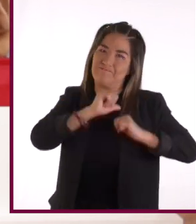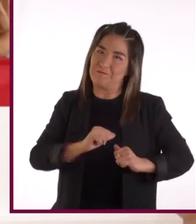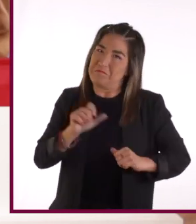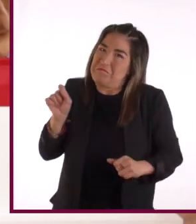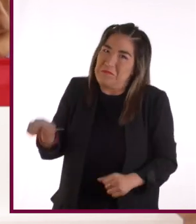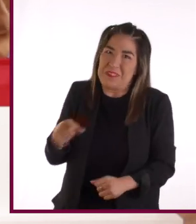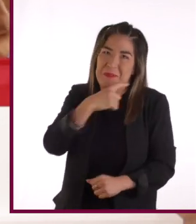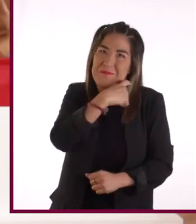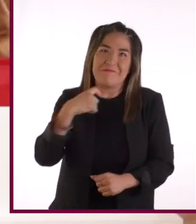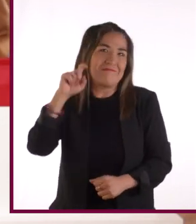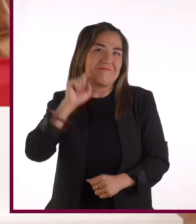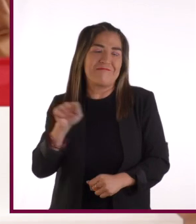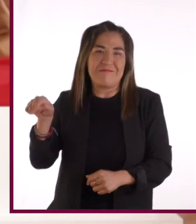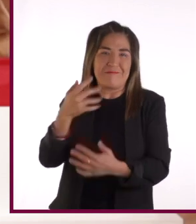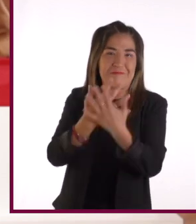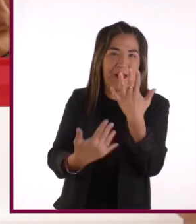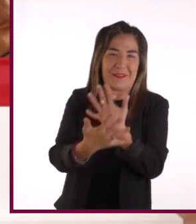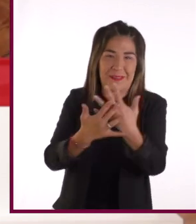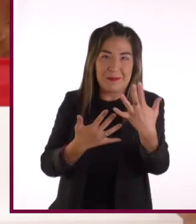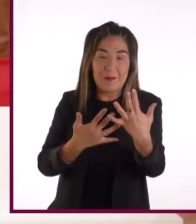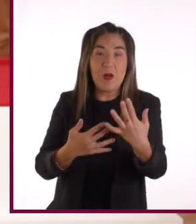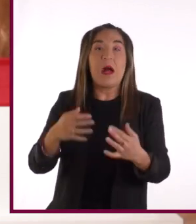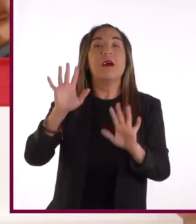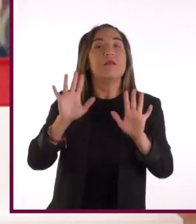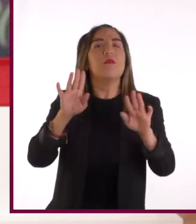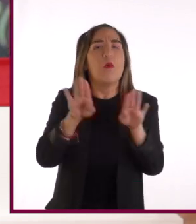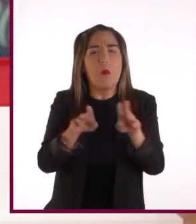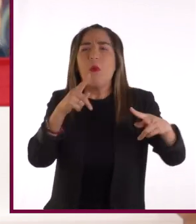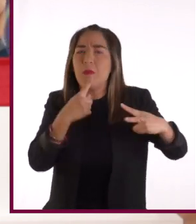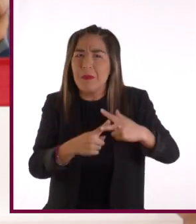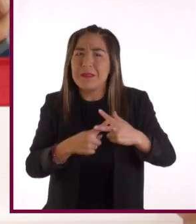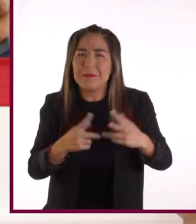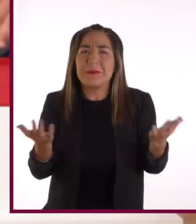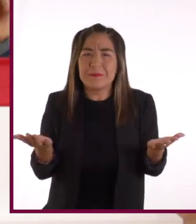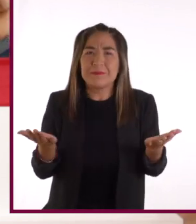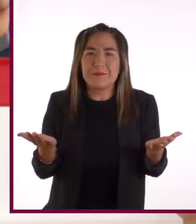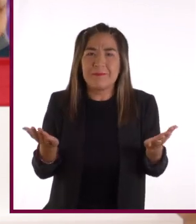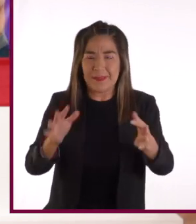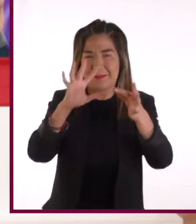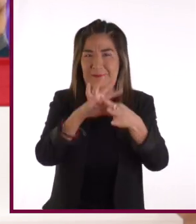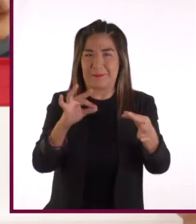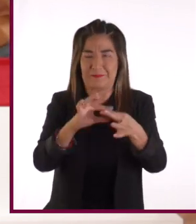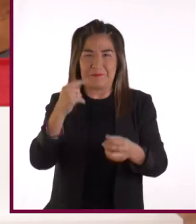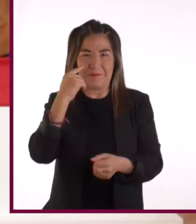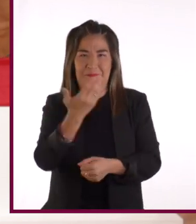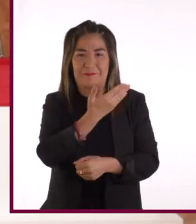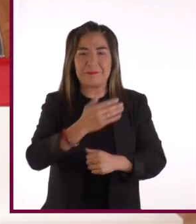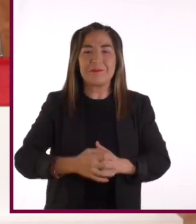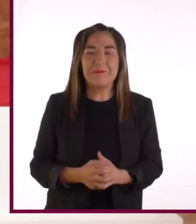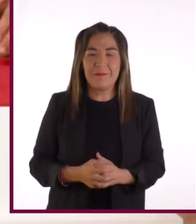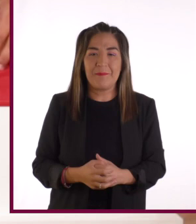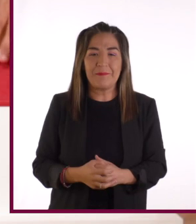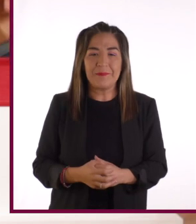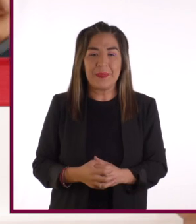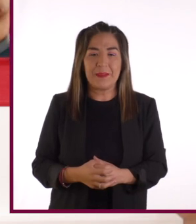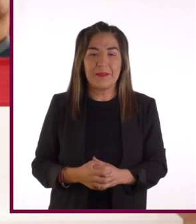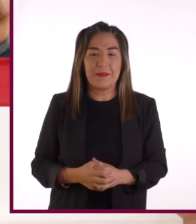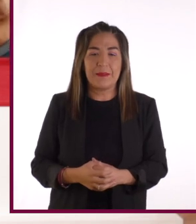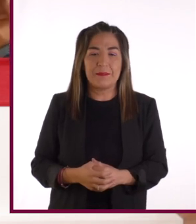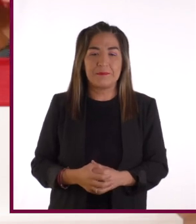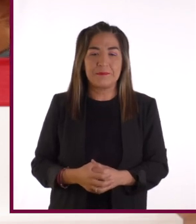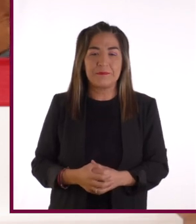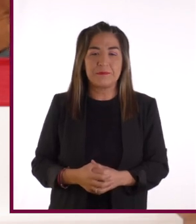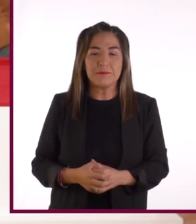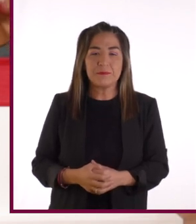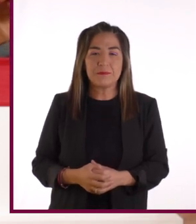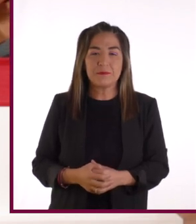encargará de rasurarse a sí mismo. En términos matemáticos, yo creo que podríamos escribirlo de la siguiente manera. Consideremos